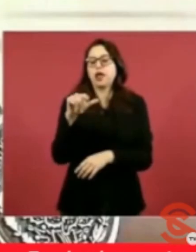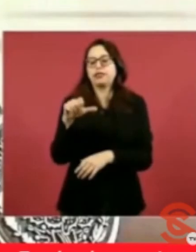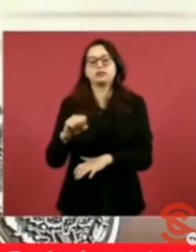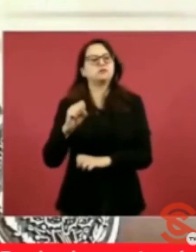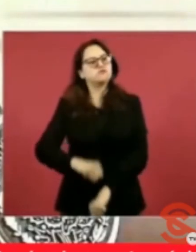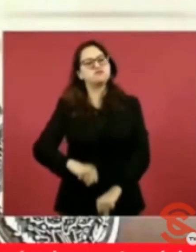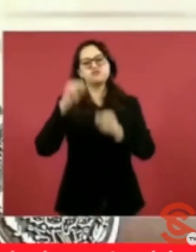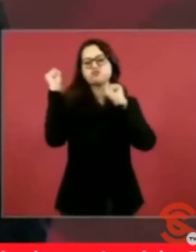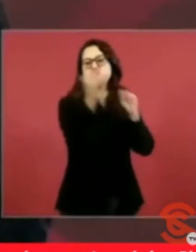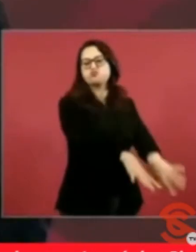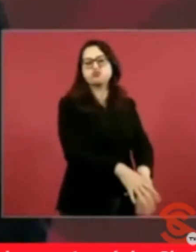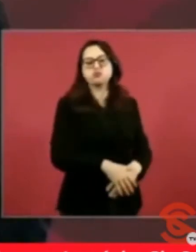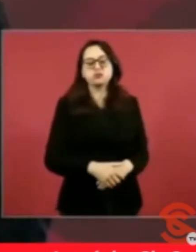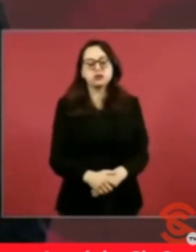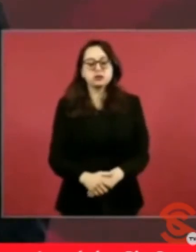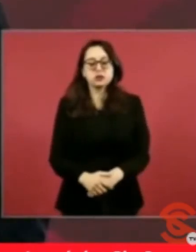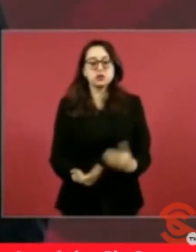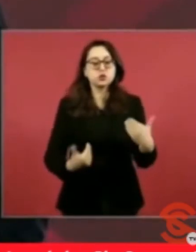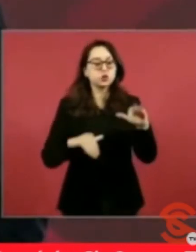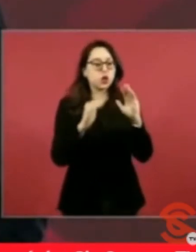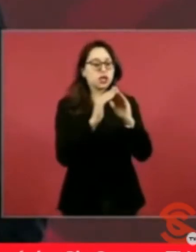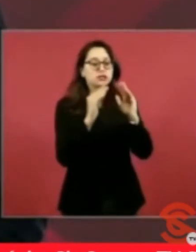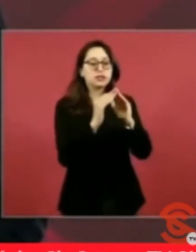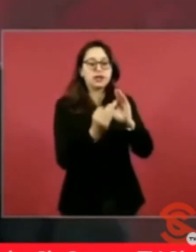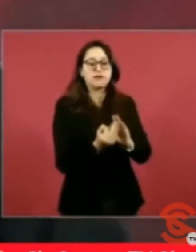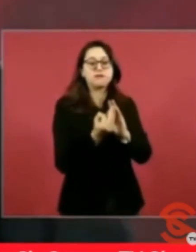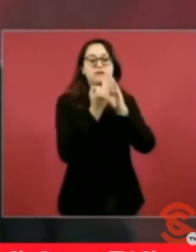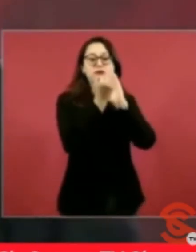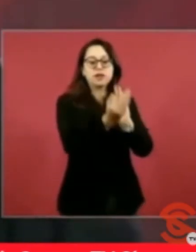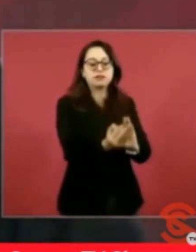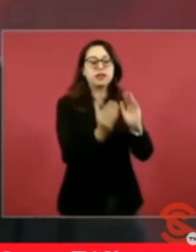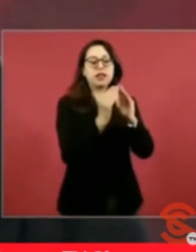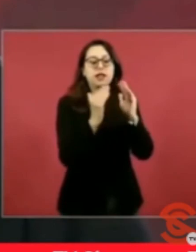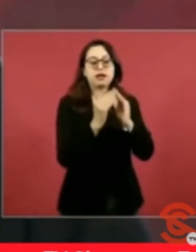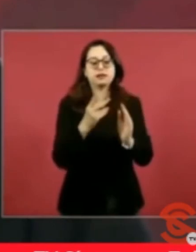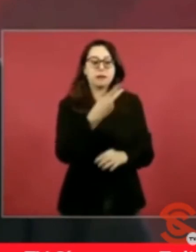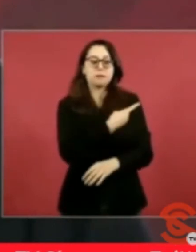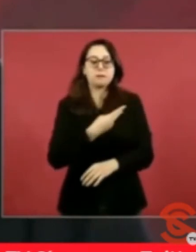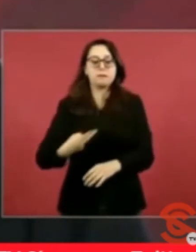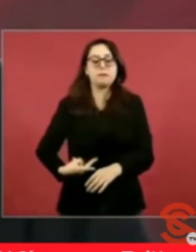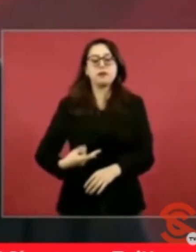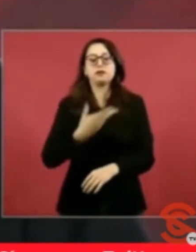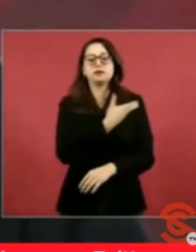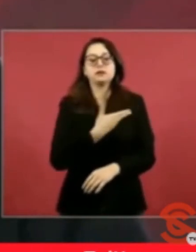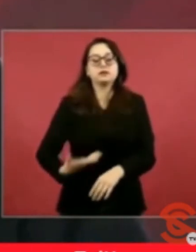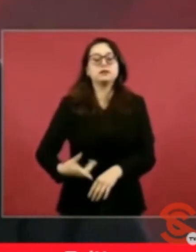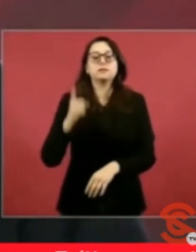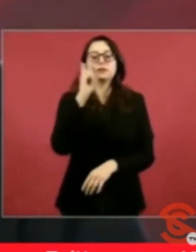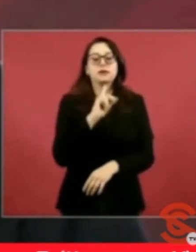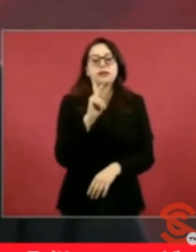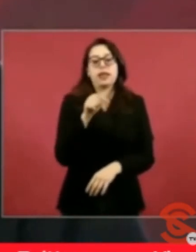Sí, enfrente de la casa de la vicepresidenta de Estados Unidos, Kamala Harris.